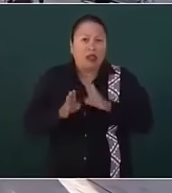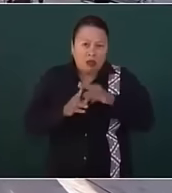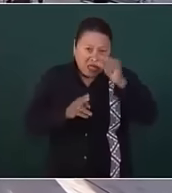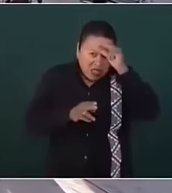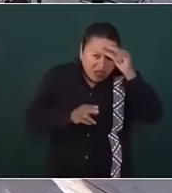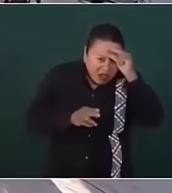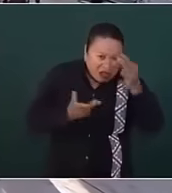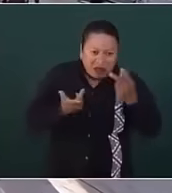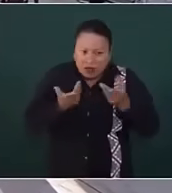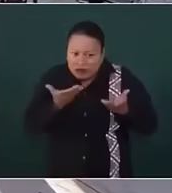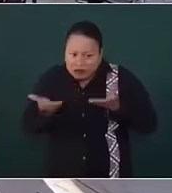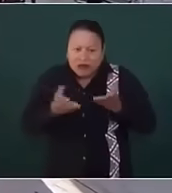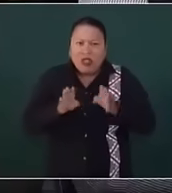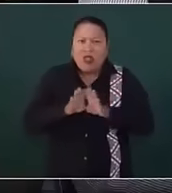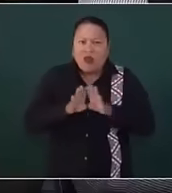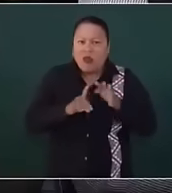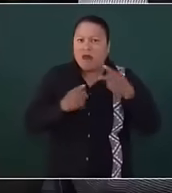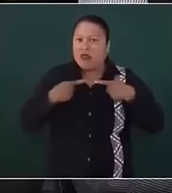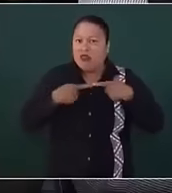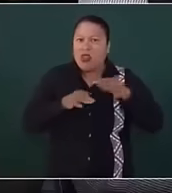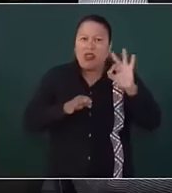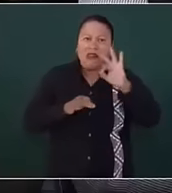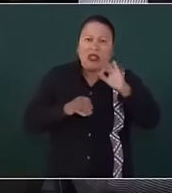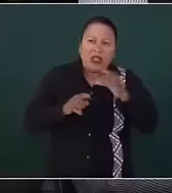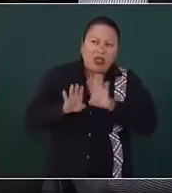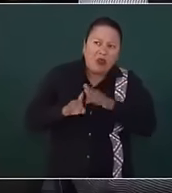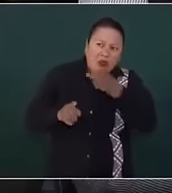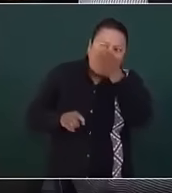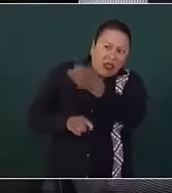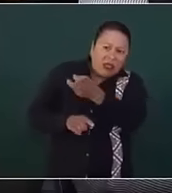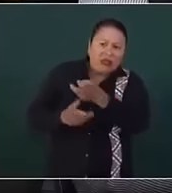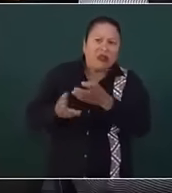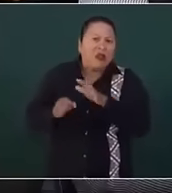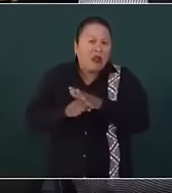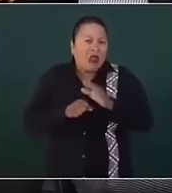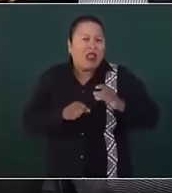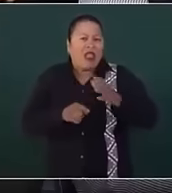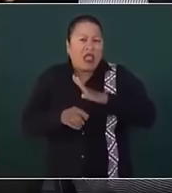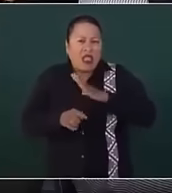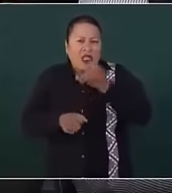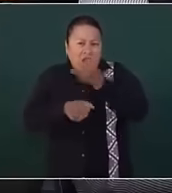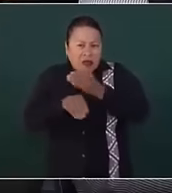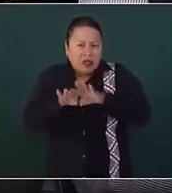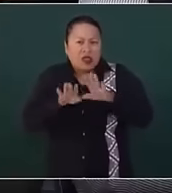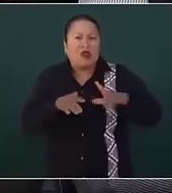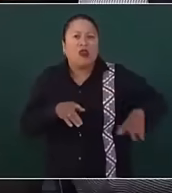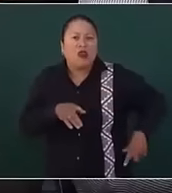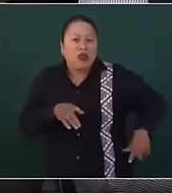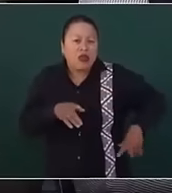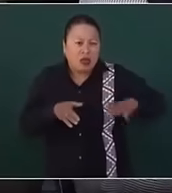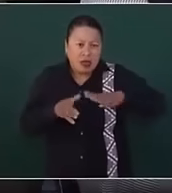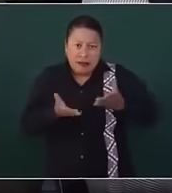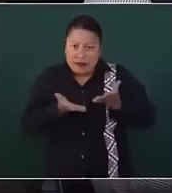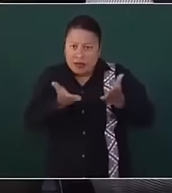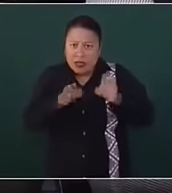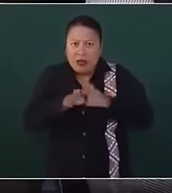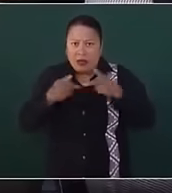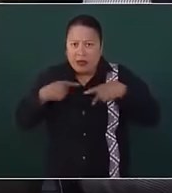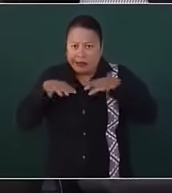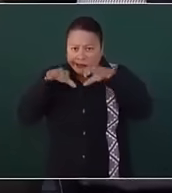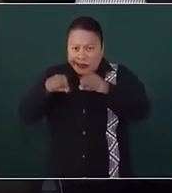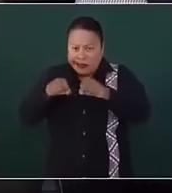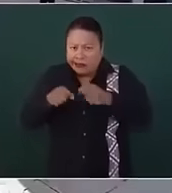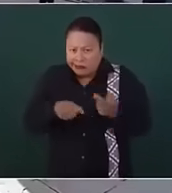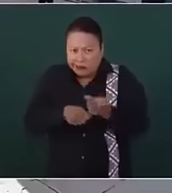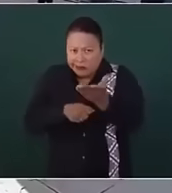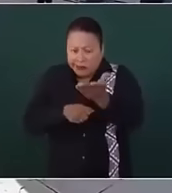inteligencia, si lo pusieron como dicen, si nos pudiera comentar qué información tiene el gobierno federal sobre la captura de este sujeto.